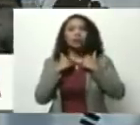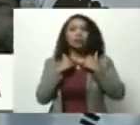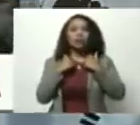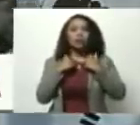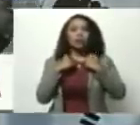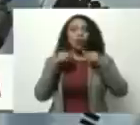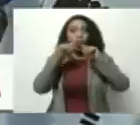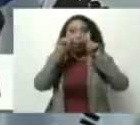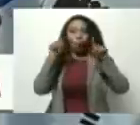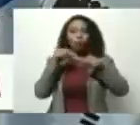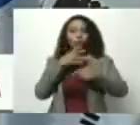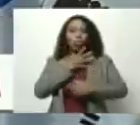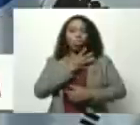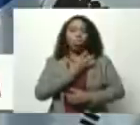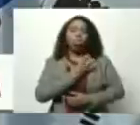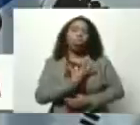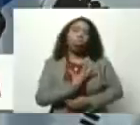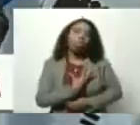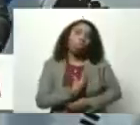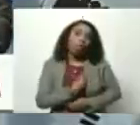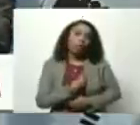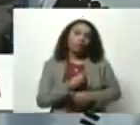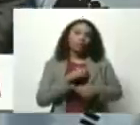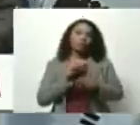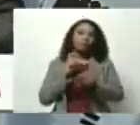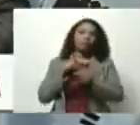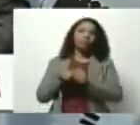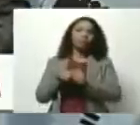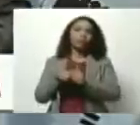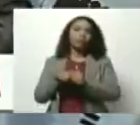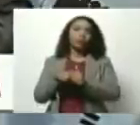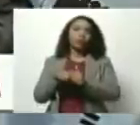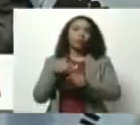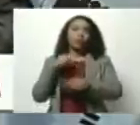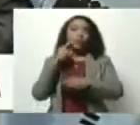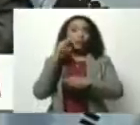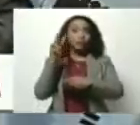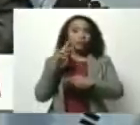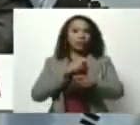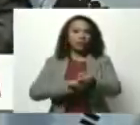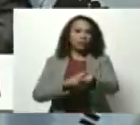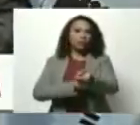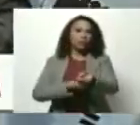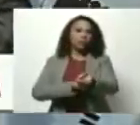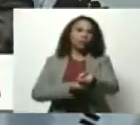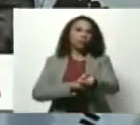depresivos, inhibición escolar, aparición de neurosis e histeria,